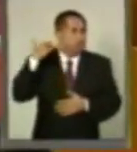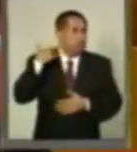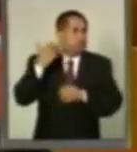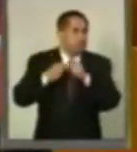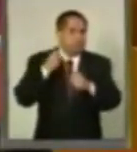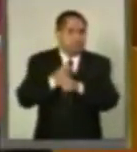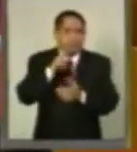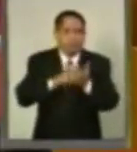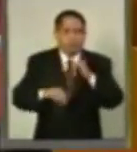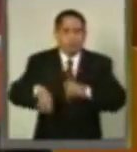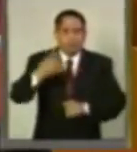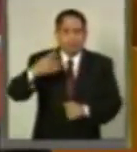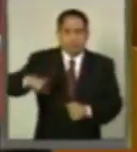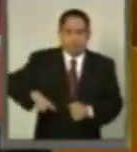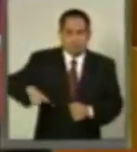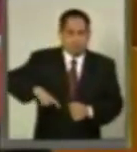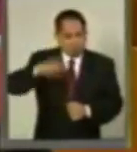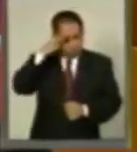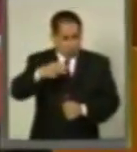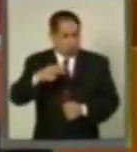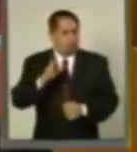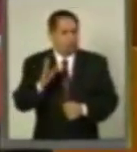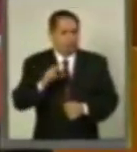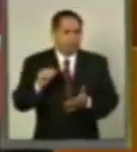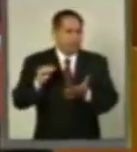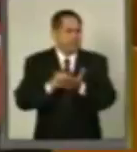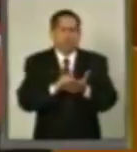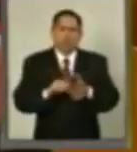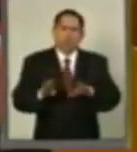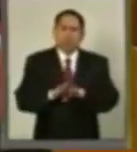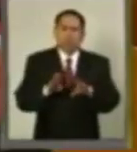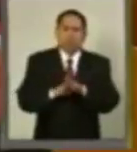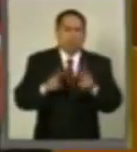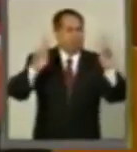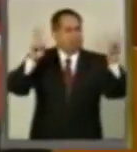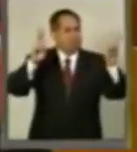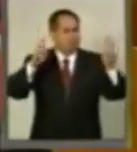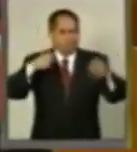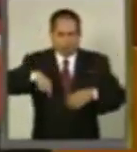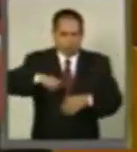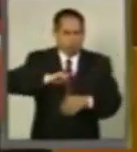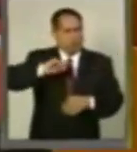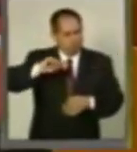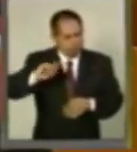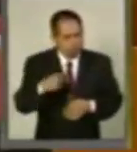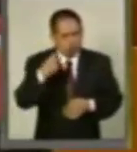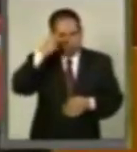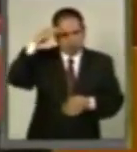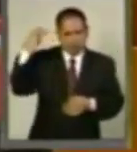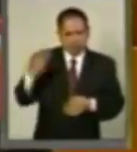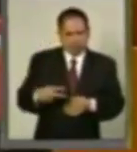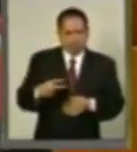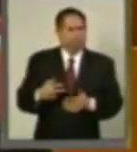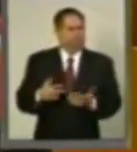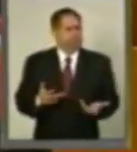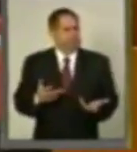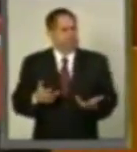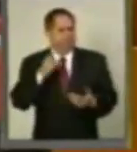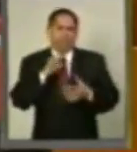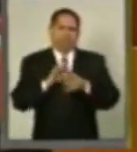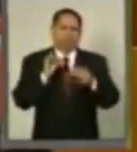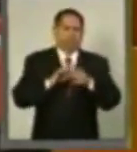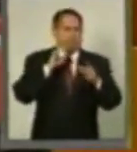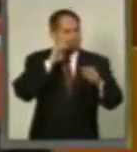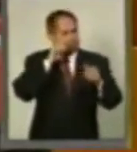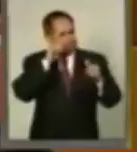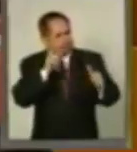2014 el gobierno de la República puso en marcha la estrategia Somos Mexicanos para dar respuesta a este fenómeno y atender